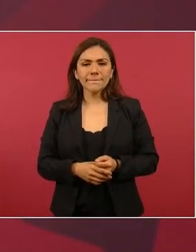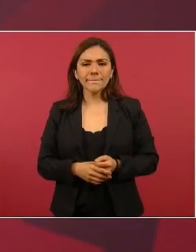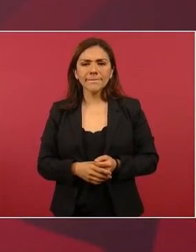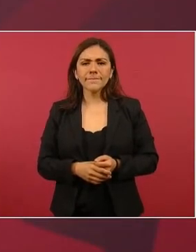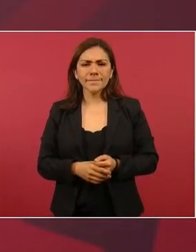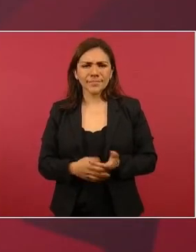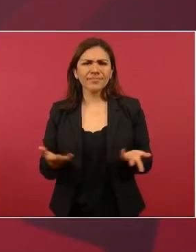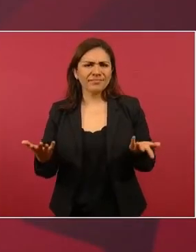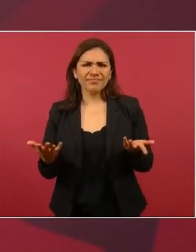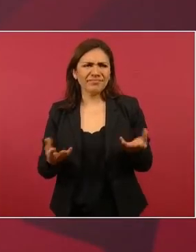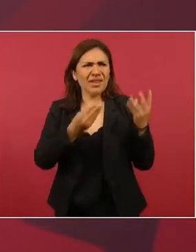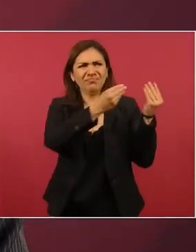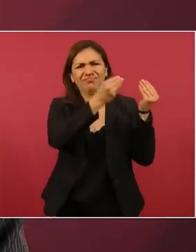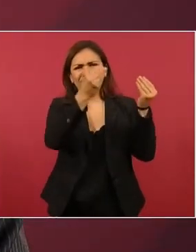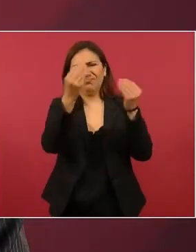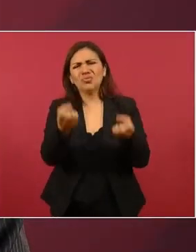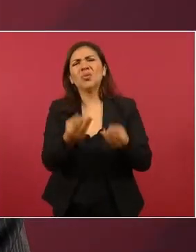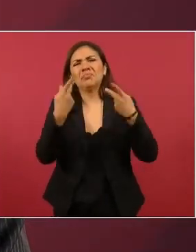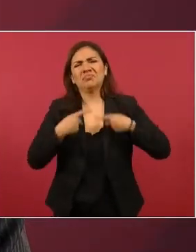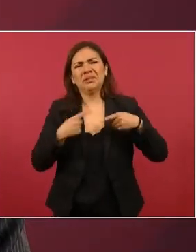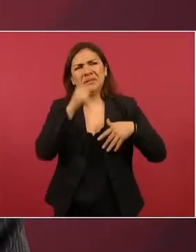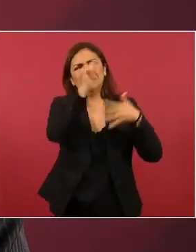que la mayoría de ellos,